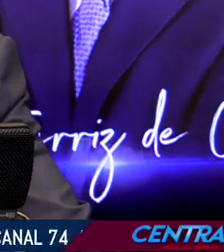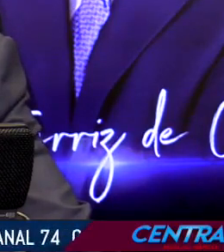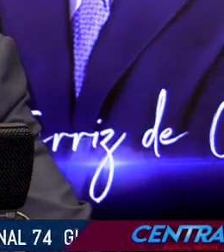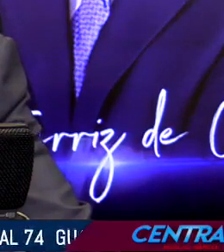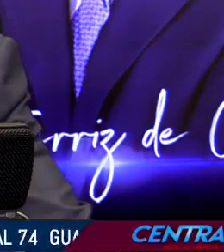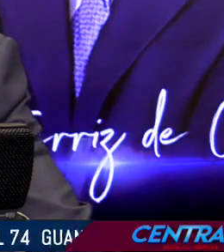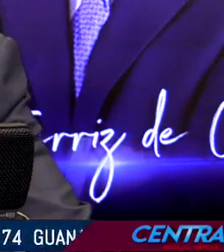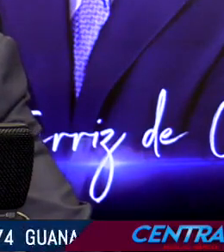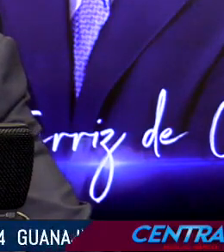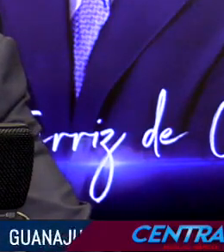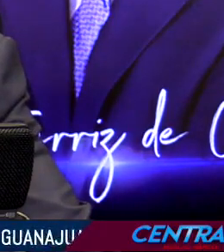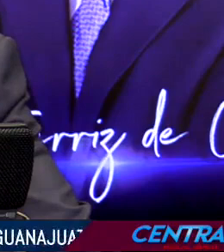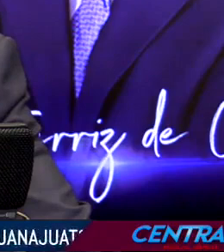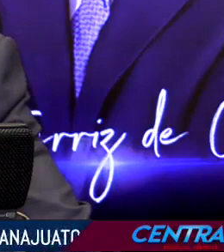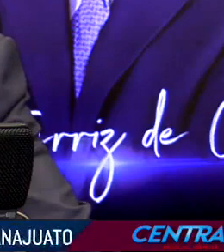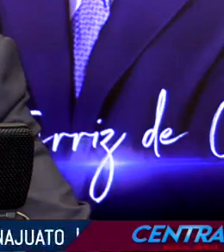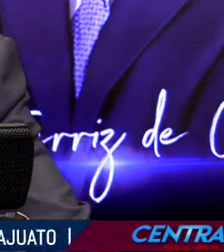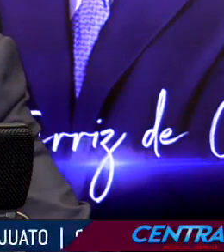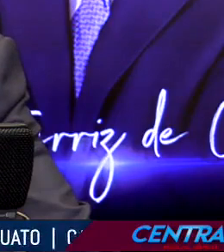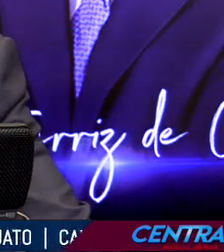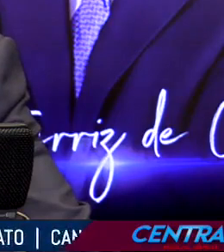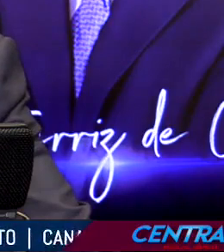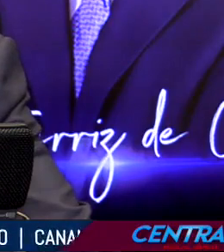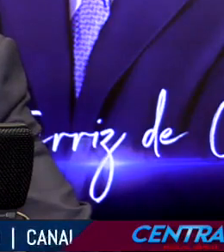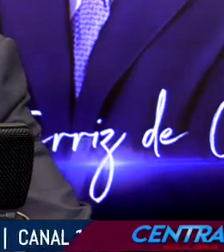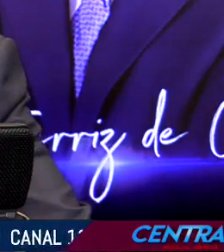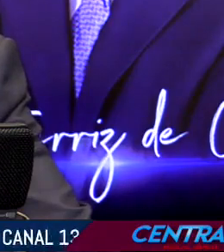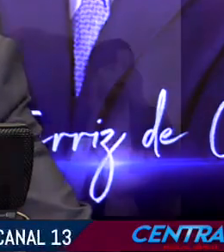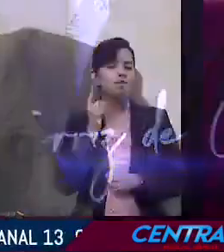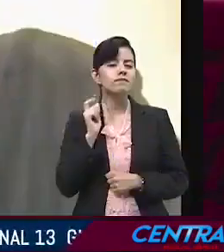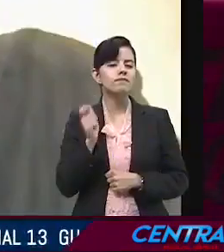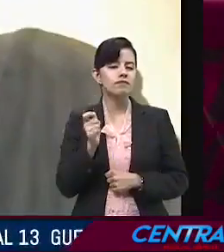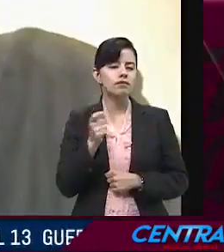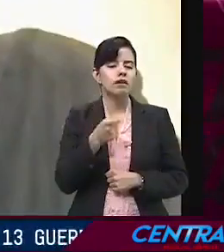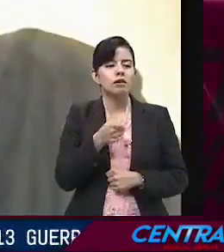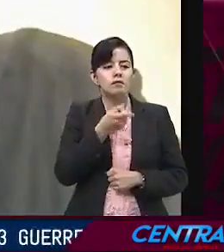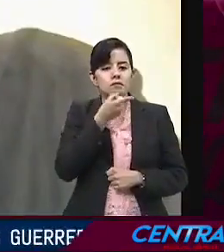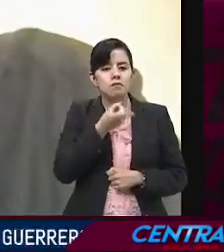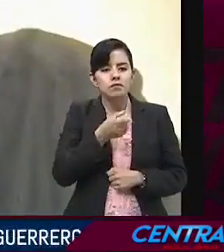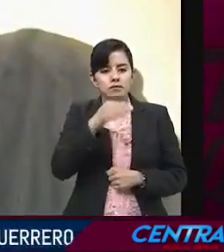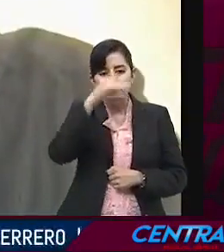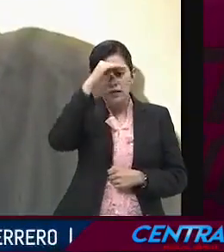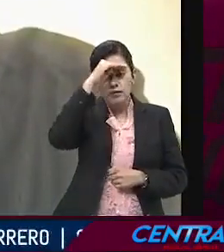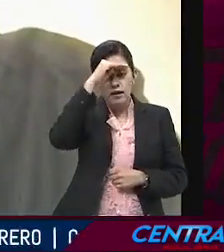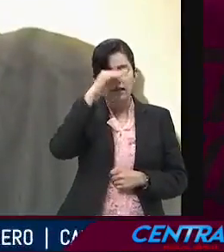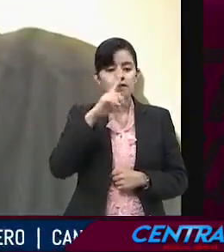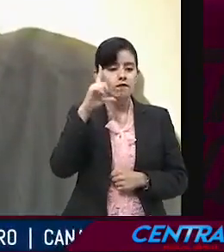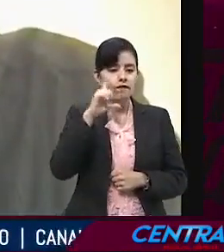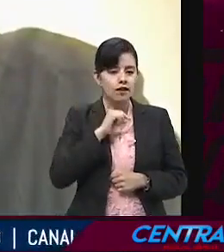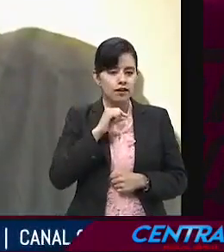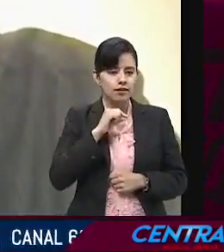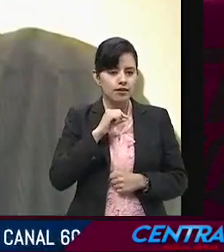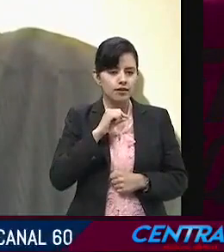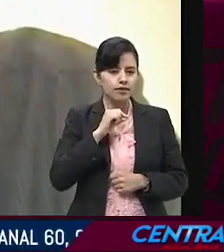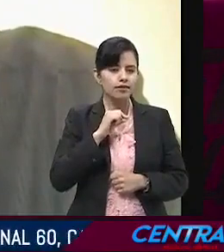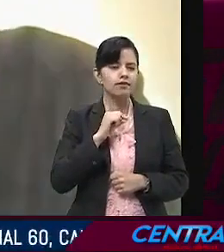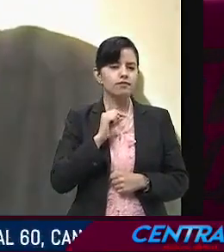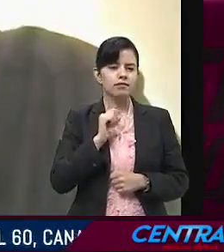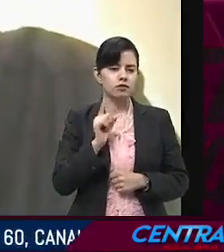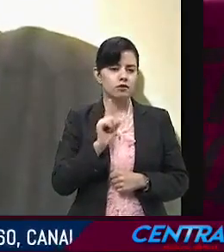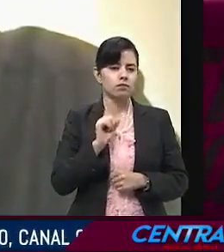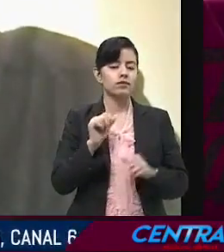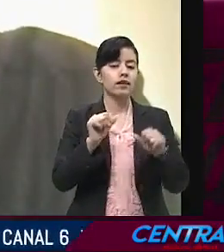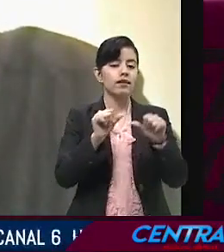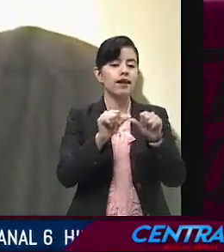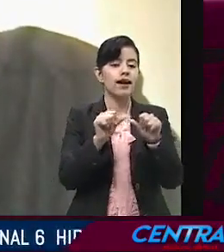tipo de problema, a la ubicación de las casillas instaladas. Yo quiero decir que lo que las áreas nos reportan es